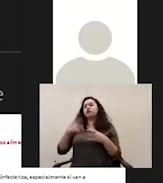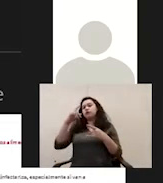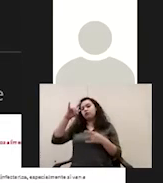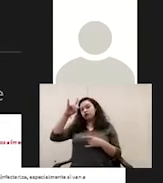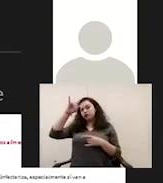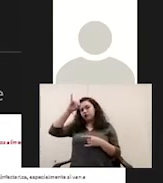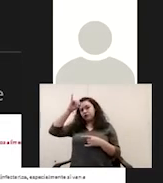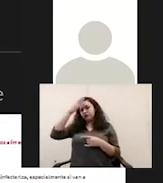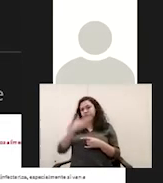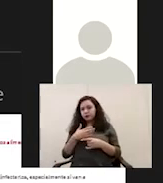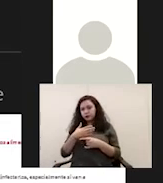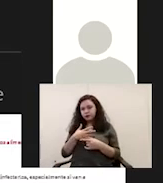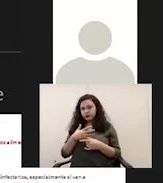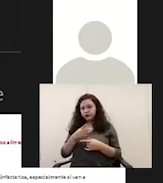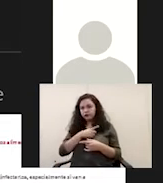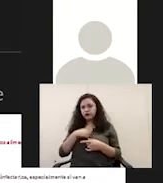de manera casi inmediata.